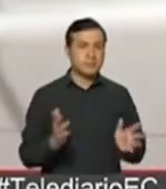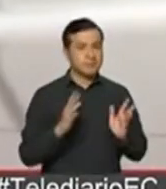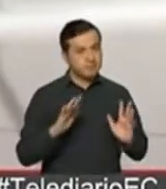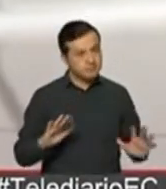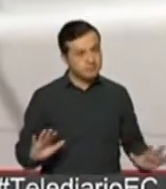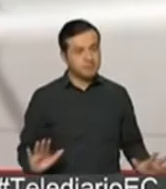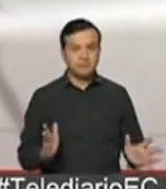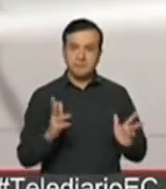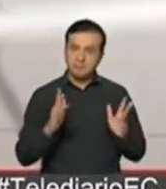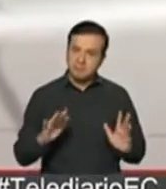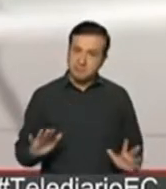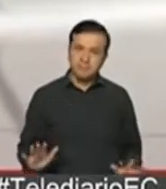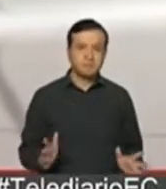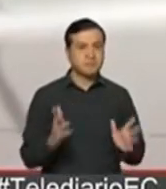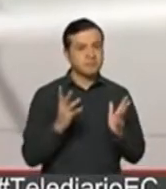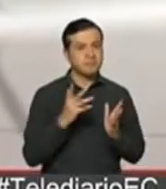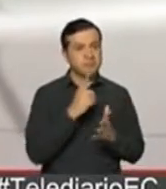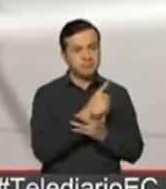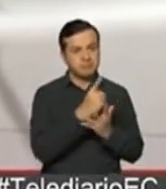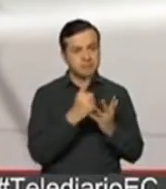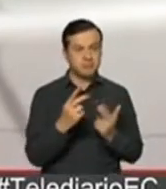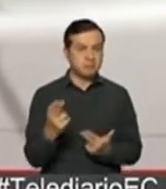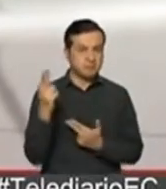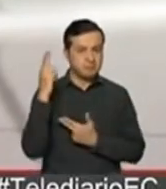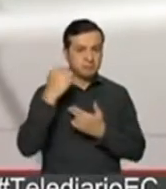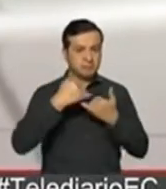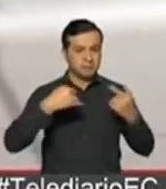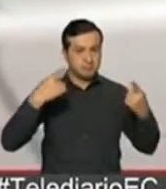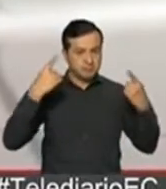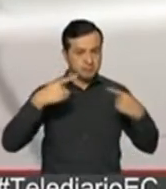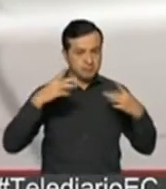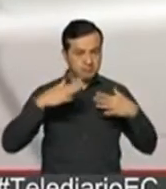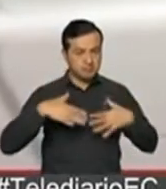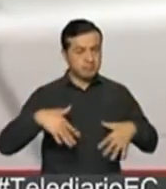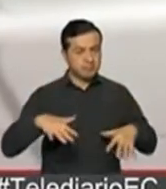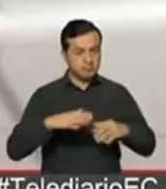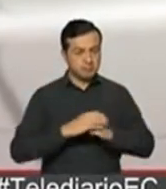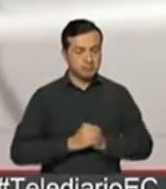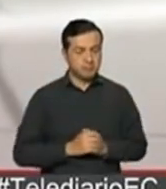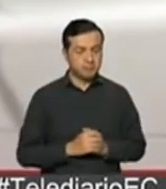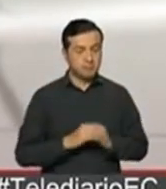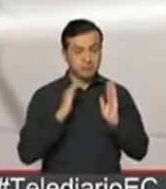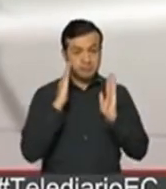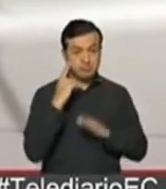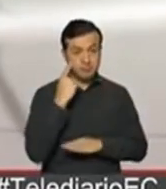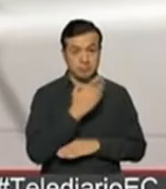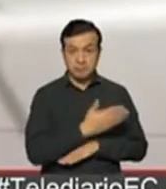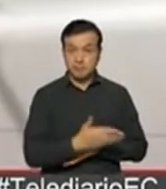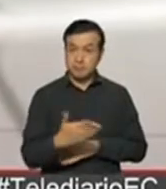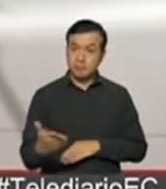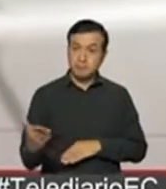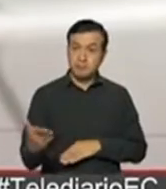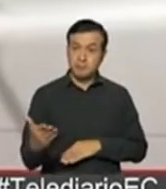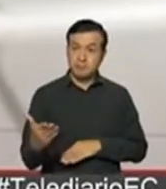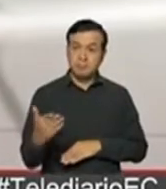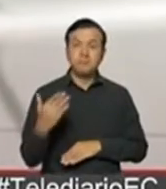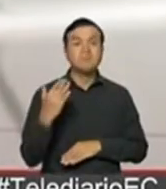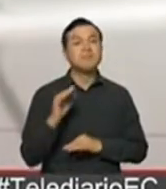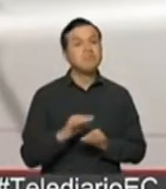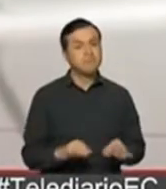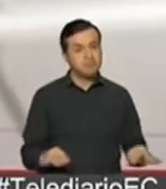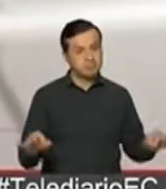exige oxígeno de vida a cada soldado que estaba en la en la frontera eso eso es lo importante